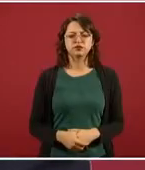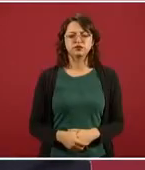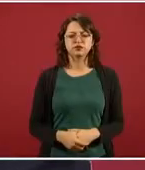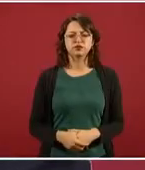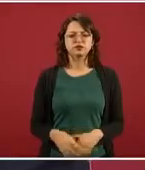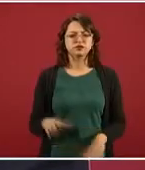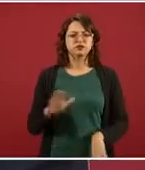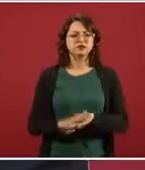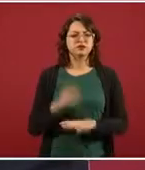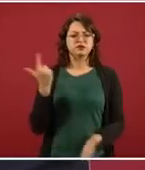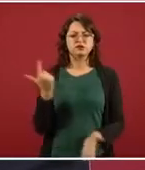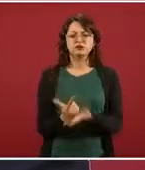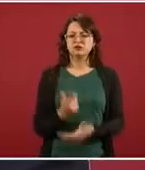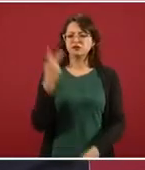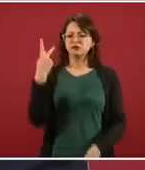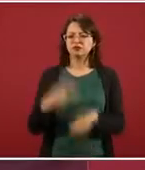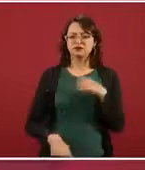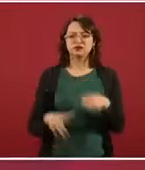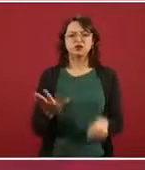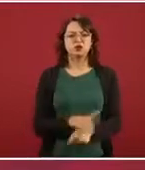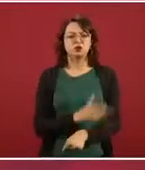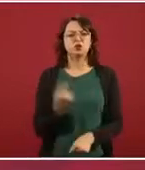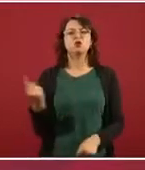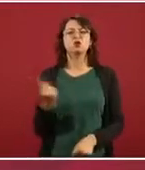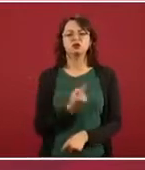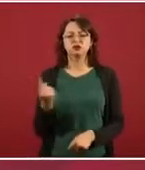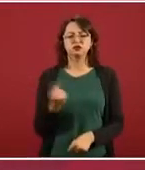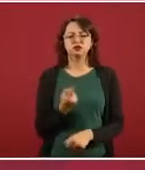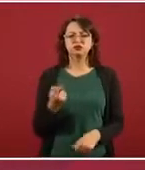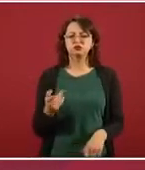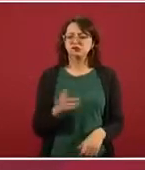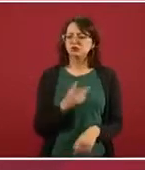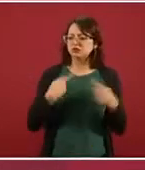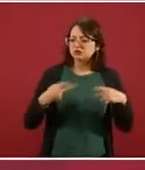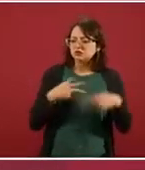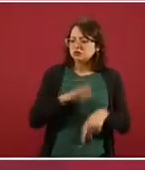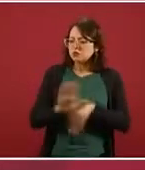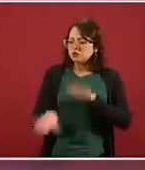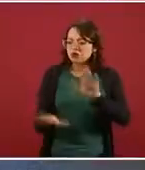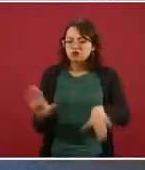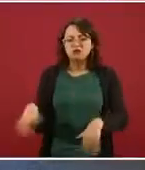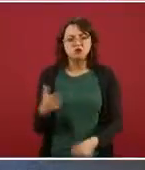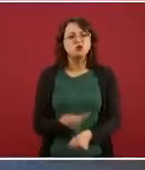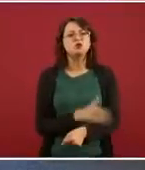alto riesgo, peligrosidad, por qué matan.